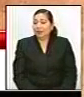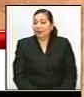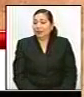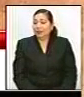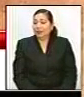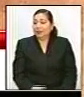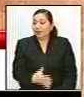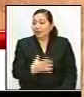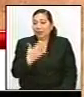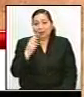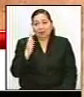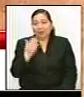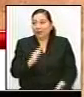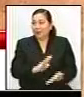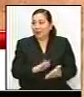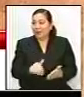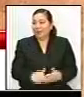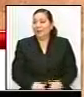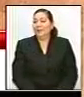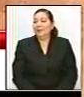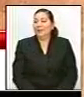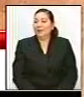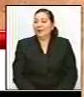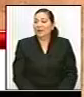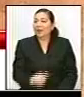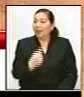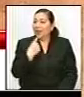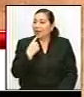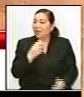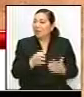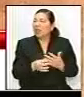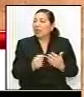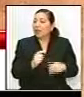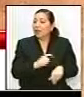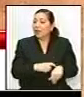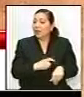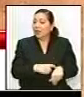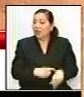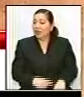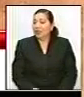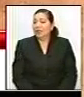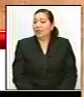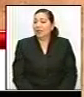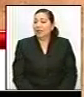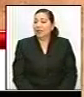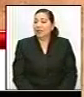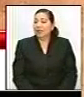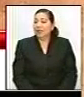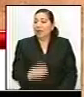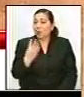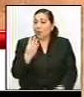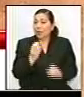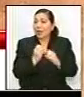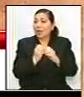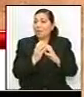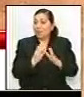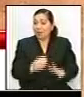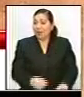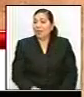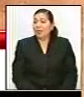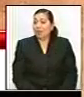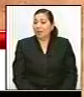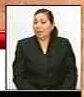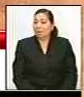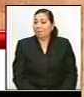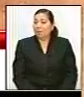no sé, yo no me acuerdo de nada. Y le digo a mi esposo, ¿qué hora es, Alberto? Son las 4 de la mañana.